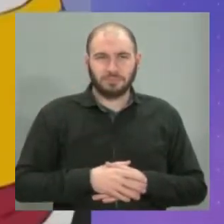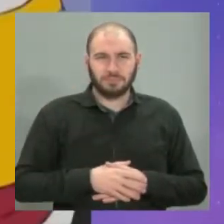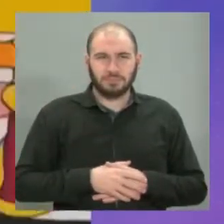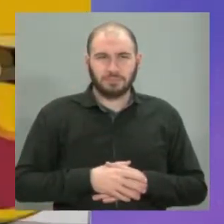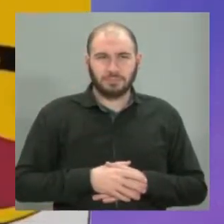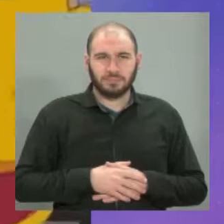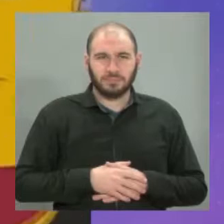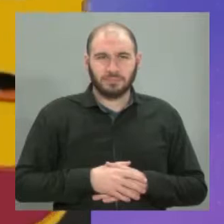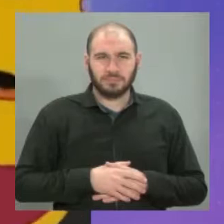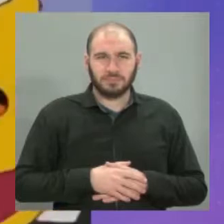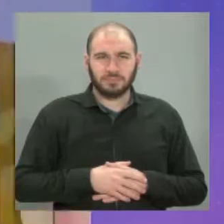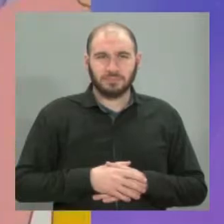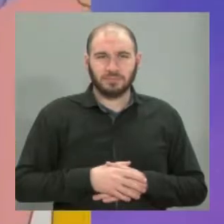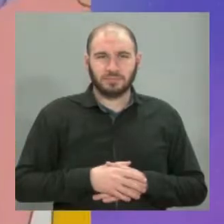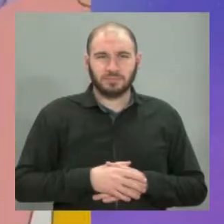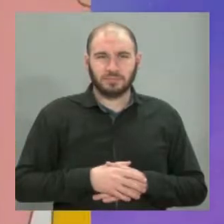No.